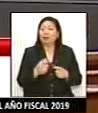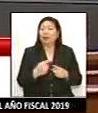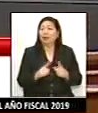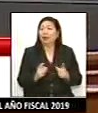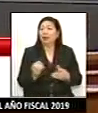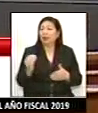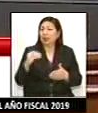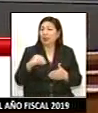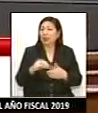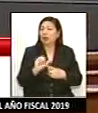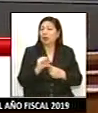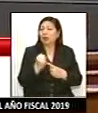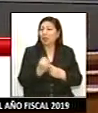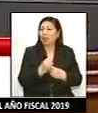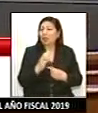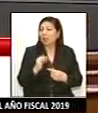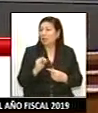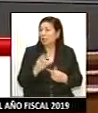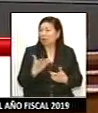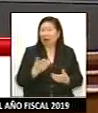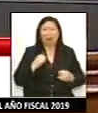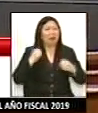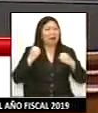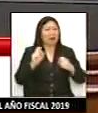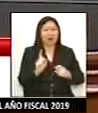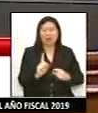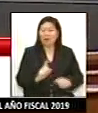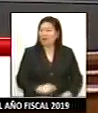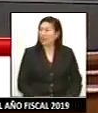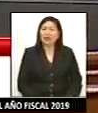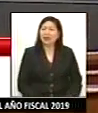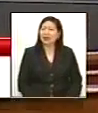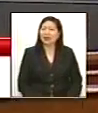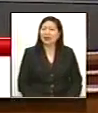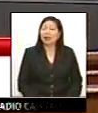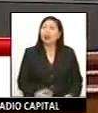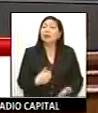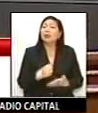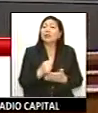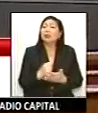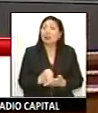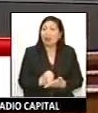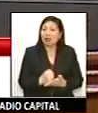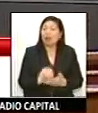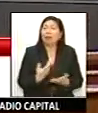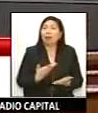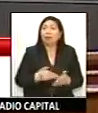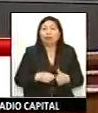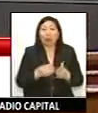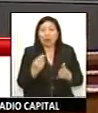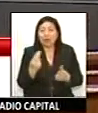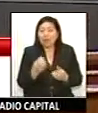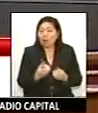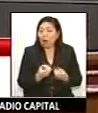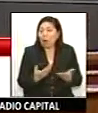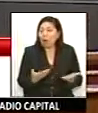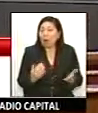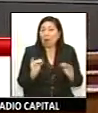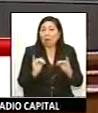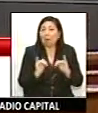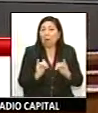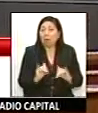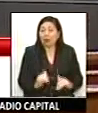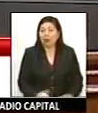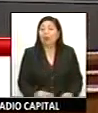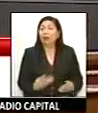que integran la sociedad civil. No son revoltosos nuestra sociedad civil. Nos ayudan. Estamos destapando corrupción que muchos ya están hasta en